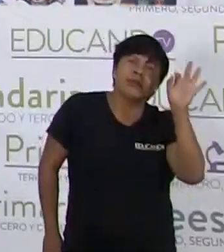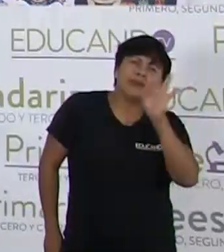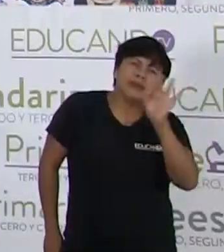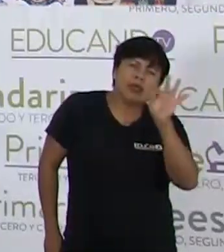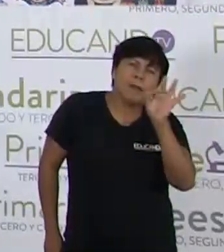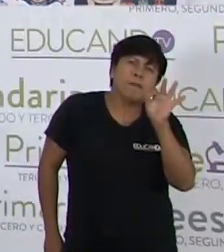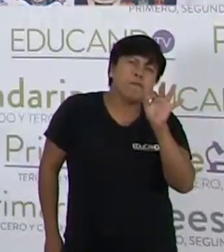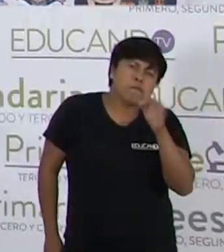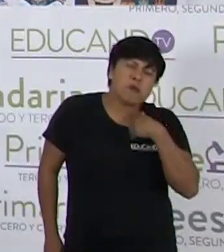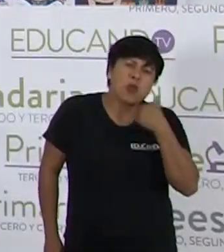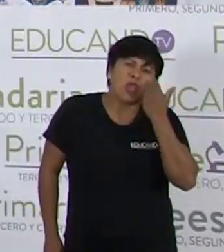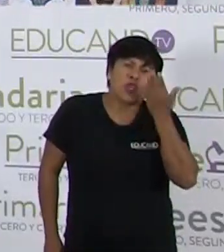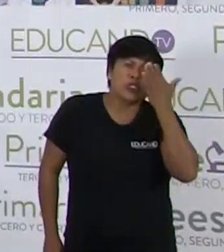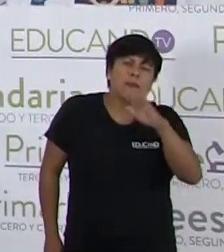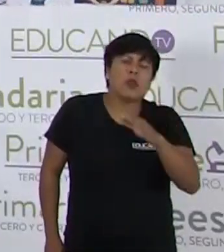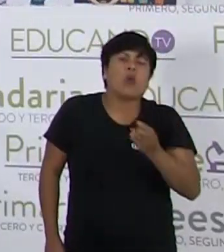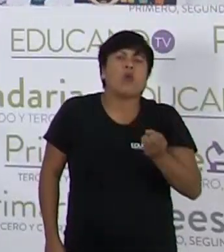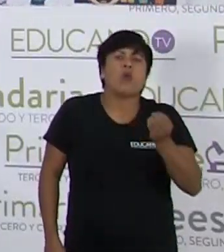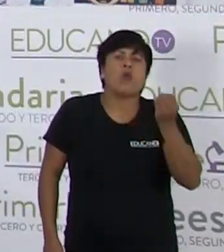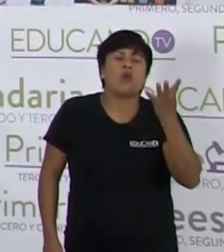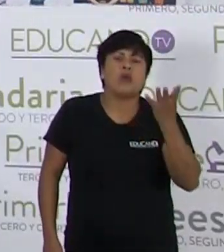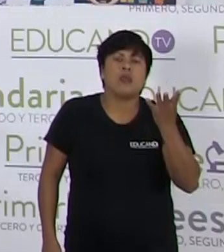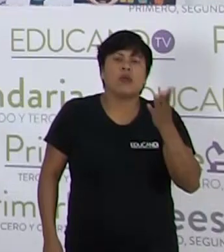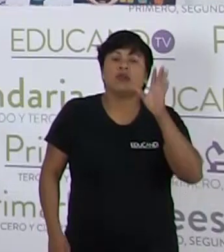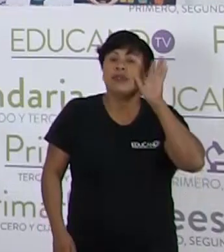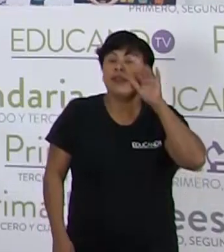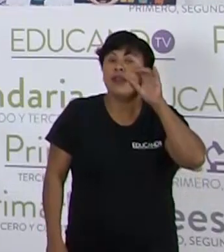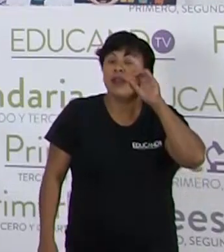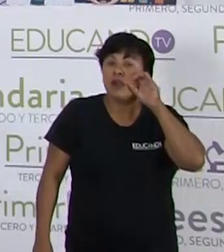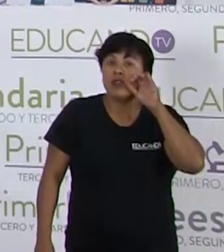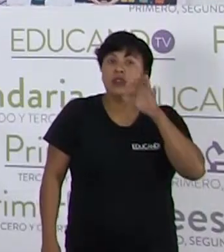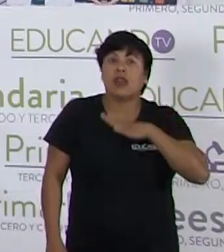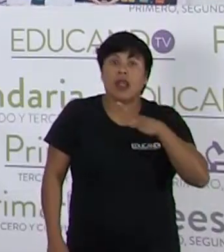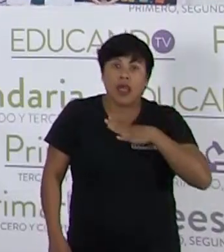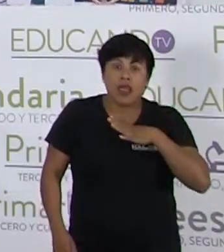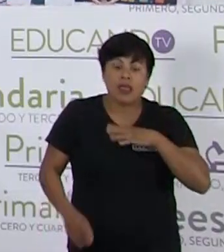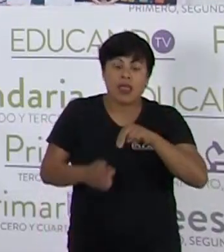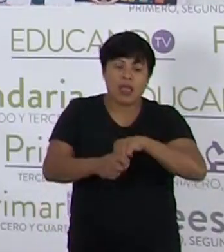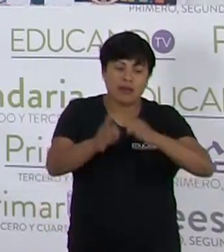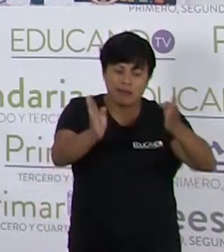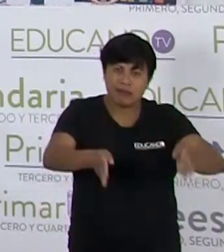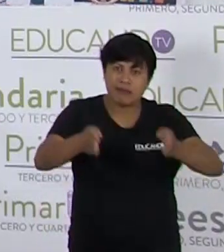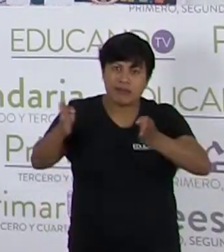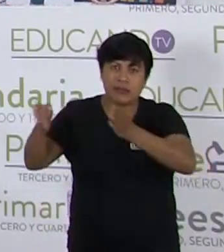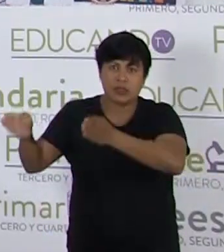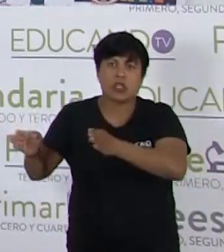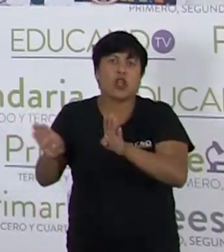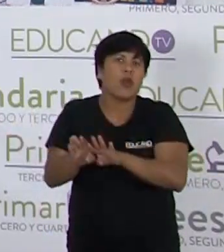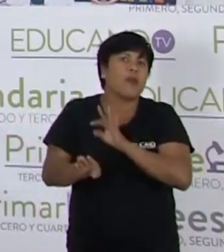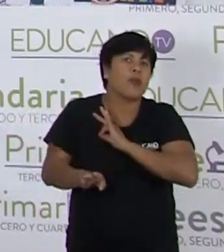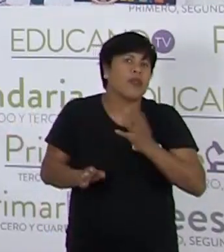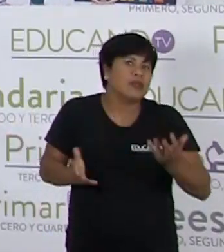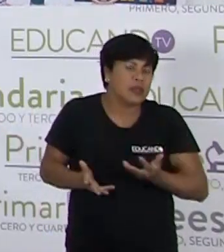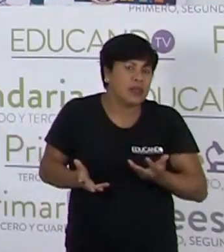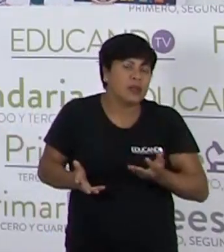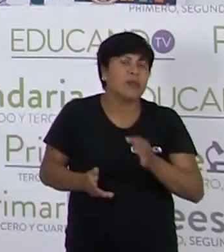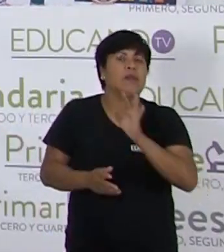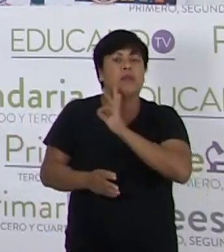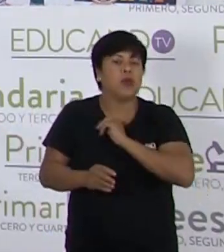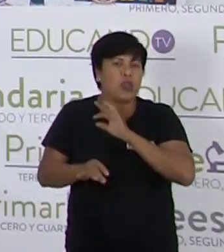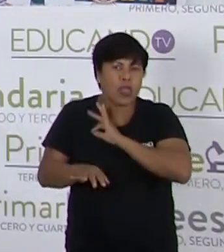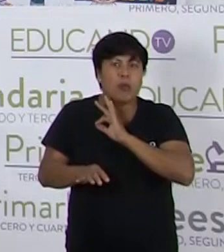saber cuántos naranjos hay en la huertilla. ¿Cómo le hago? Pues